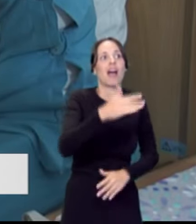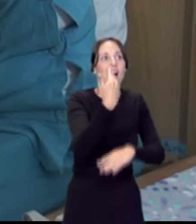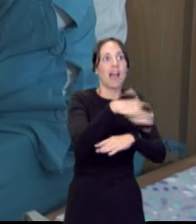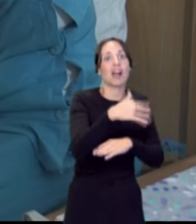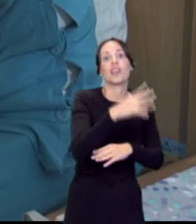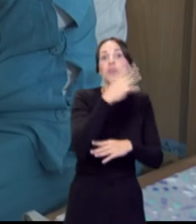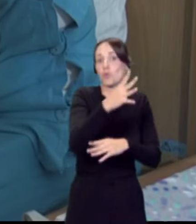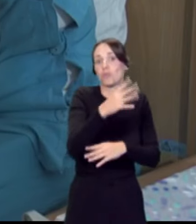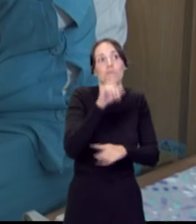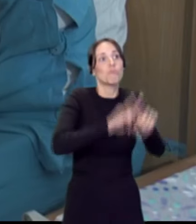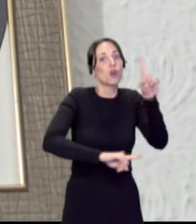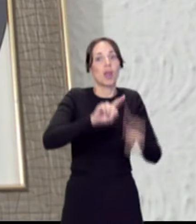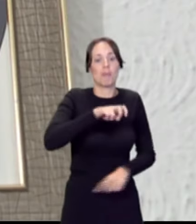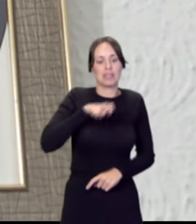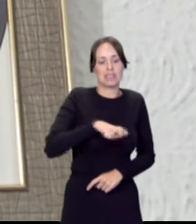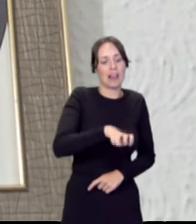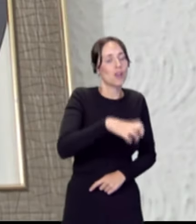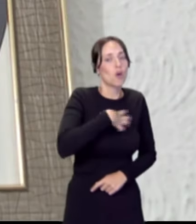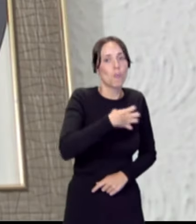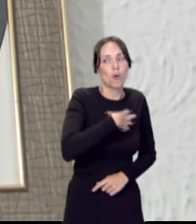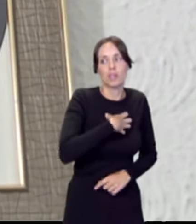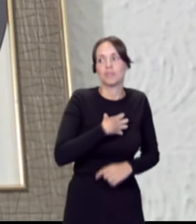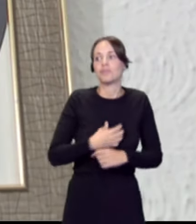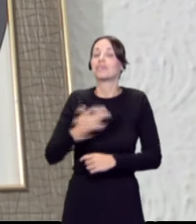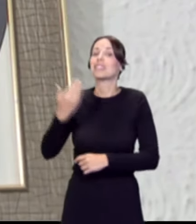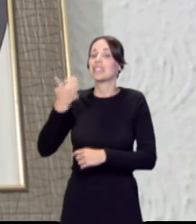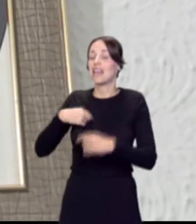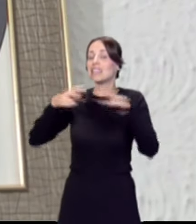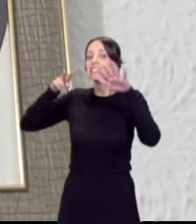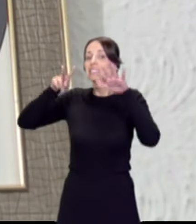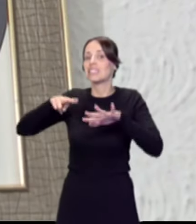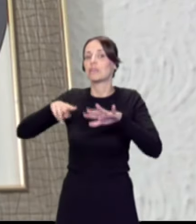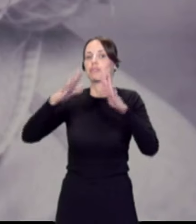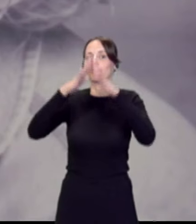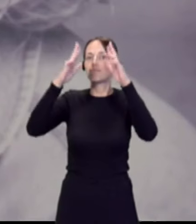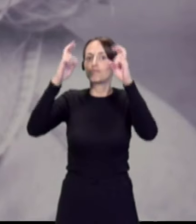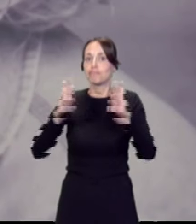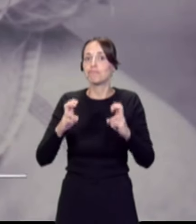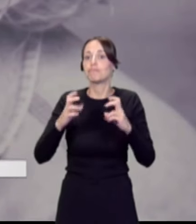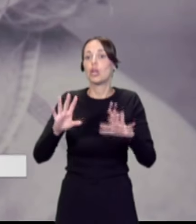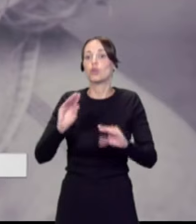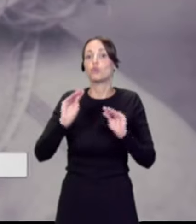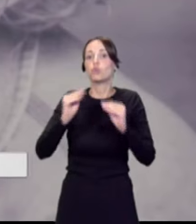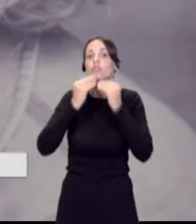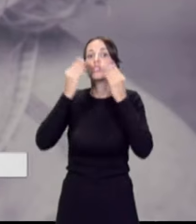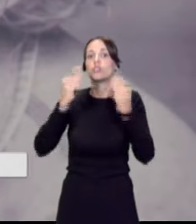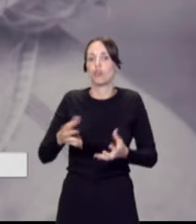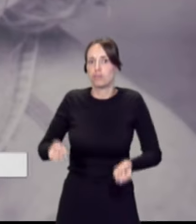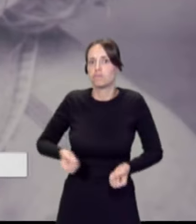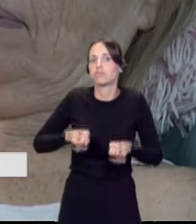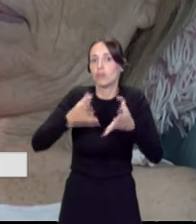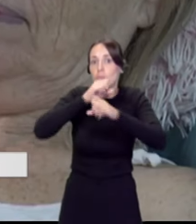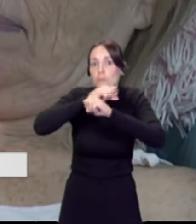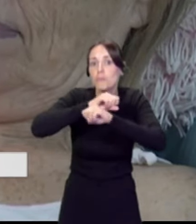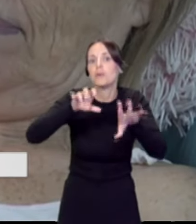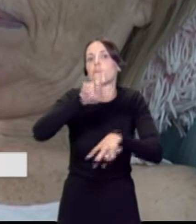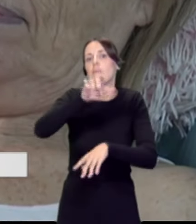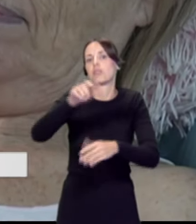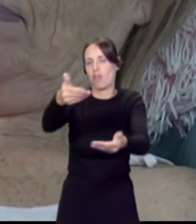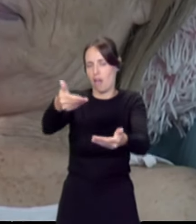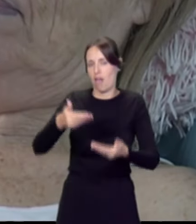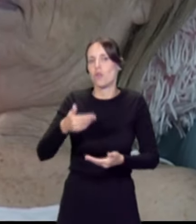escaleras que no las puedo bajar. Ha pasado 7 meses encerrada, pero tras hacer pública su historia, varias personas le han ofrecido una